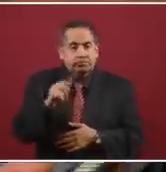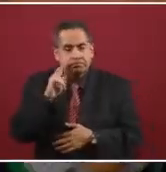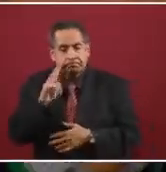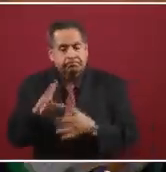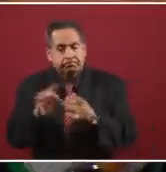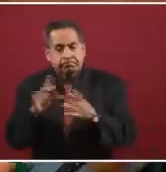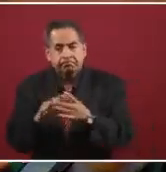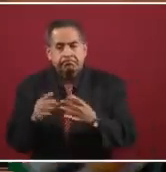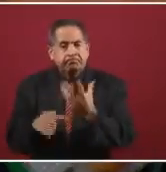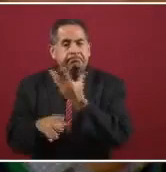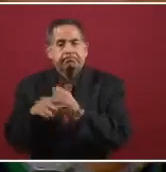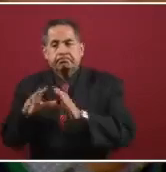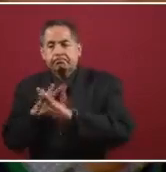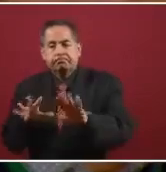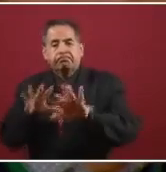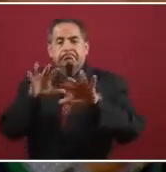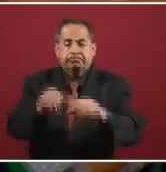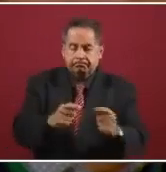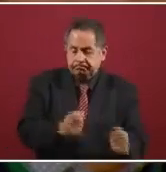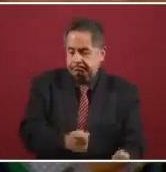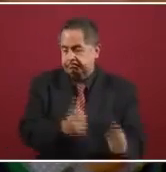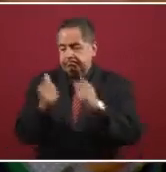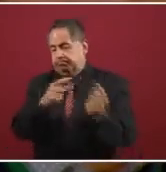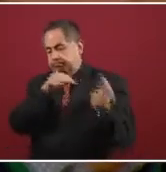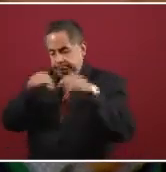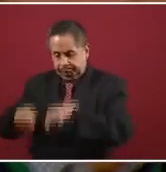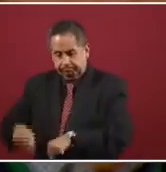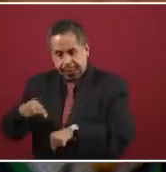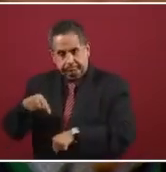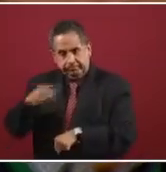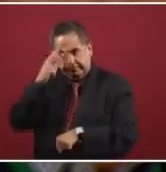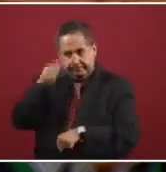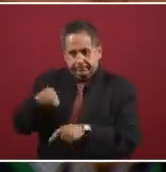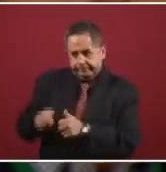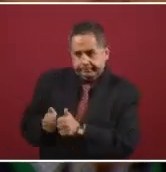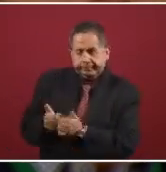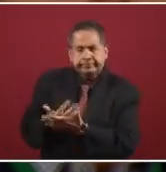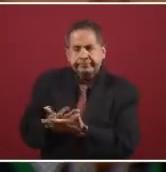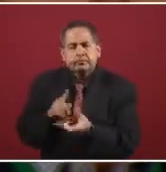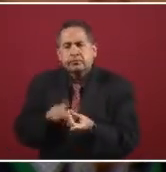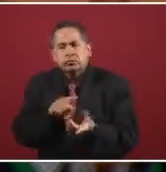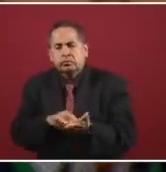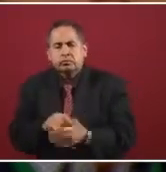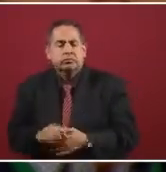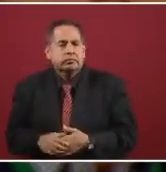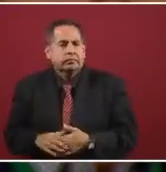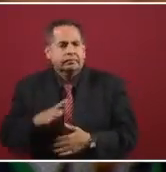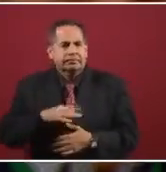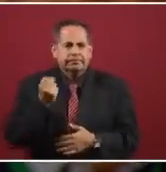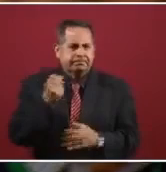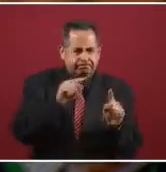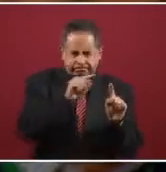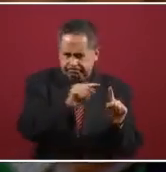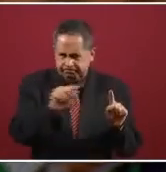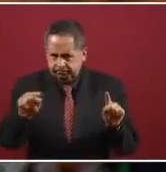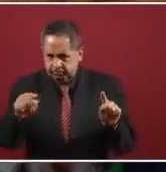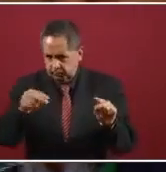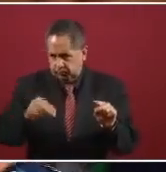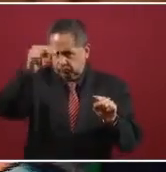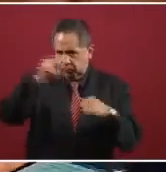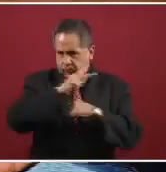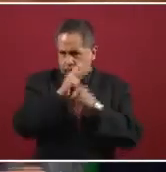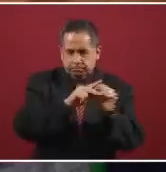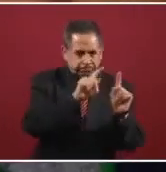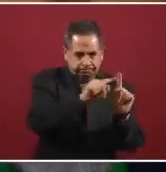los migrantes que van a esperar en México asilo por parte de Estados Unidos? Hablaba usted de puntos en el norte del país.